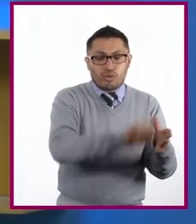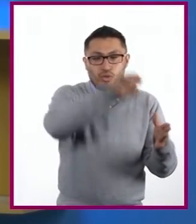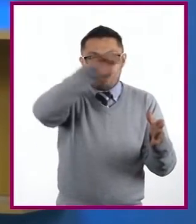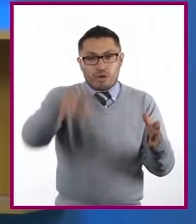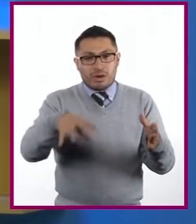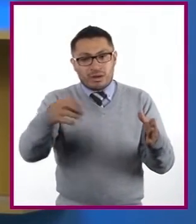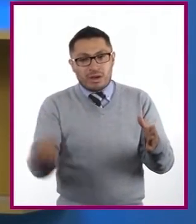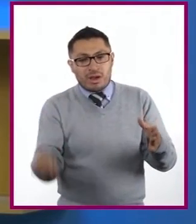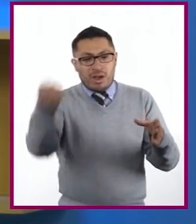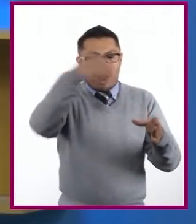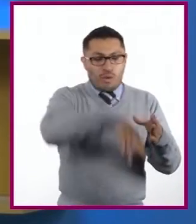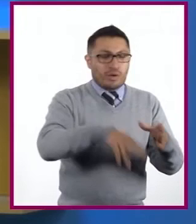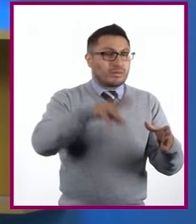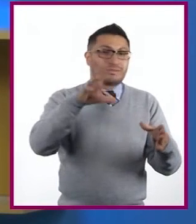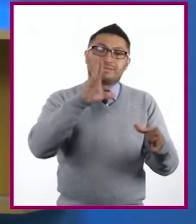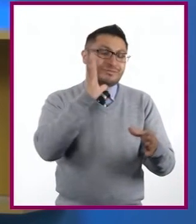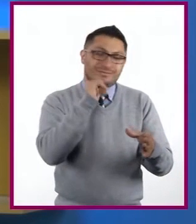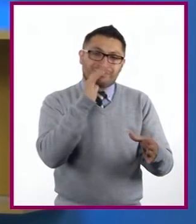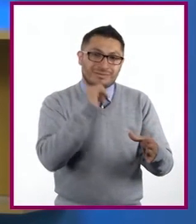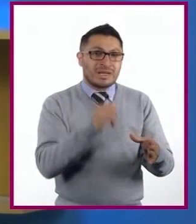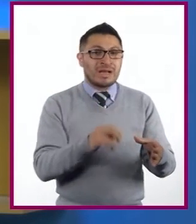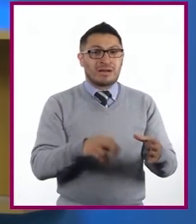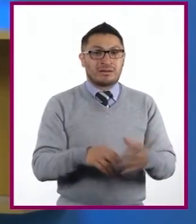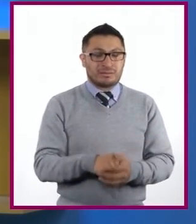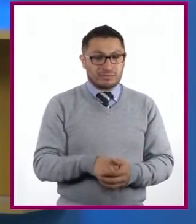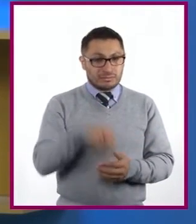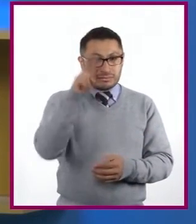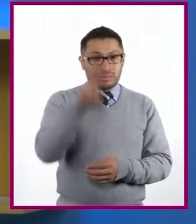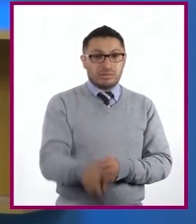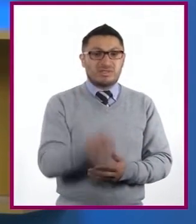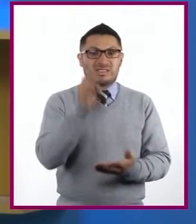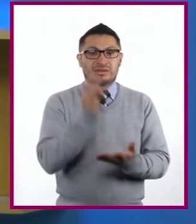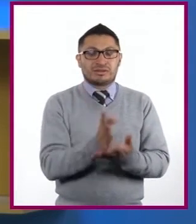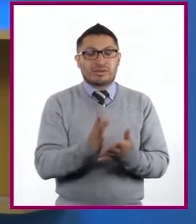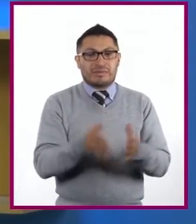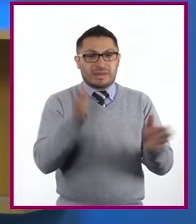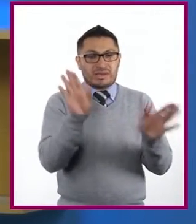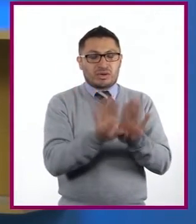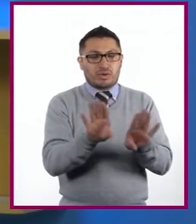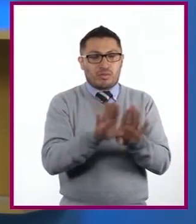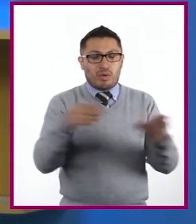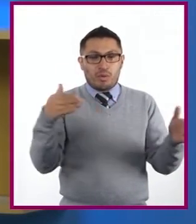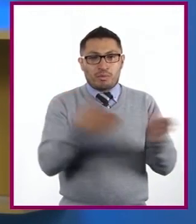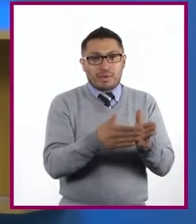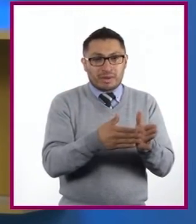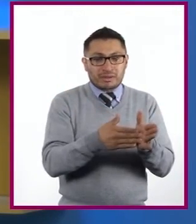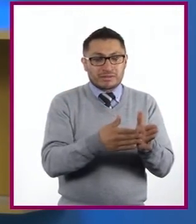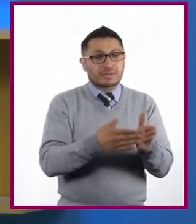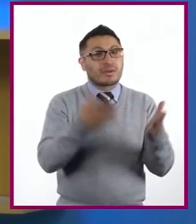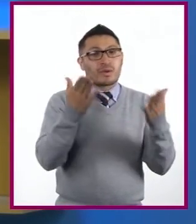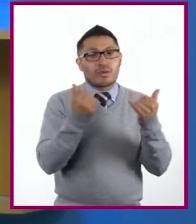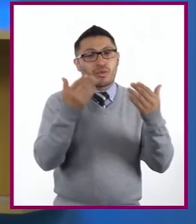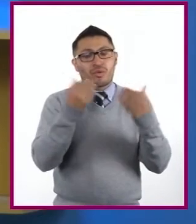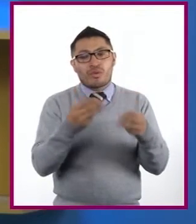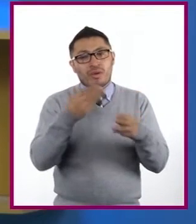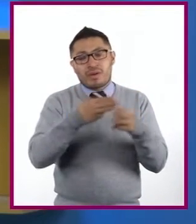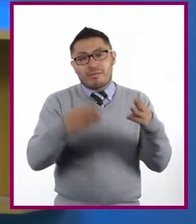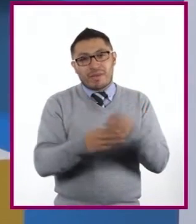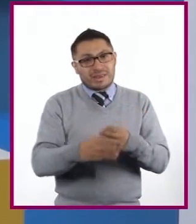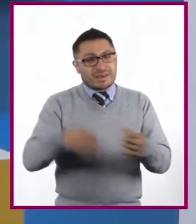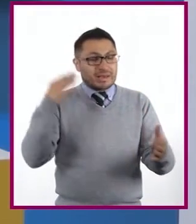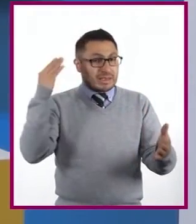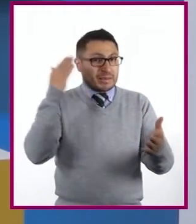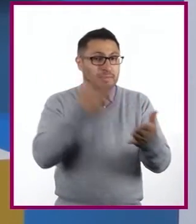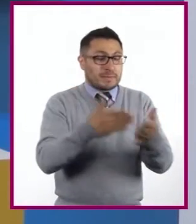ambiente como a la inversa. Claro que en realidad solo inhibe la transferencia. No existe un material que aísle por completo el flujo de